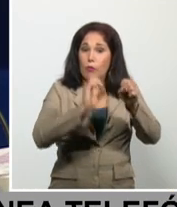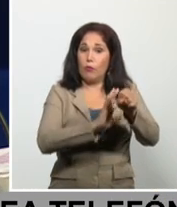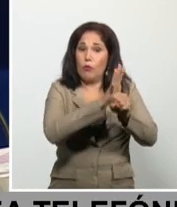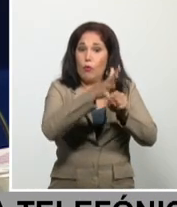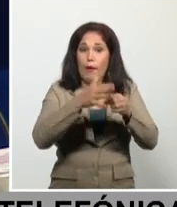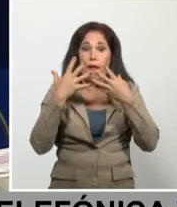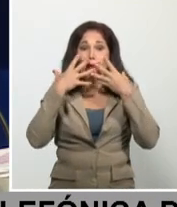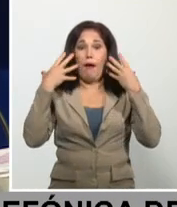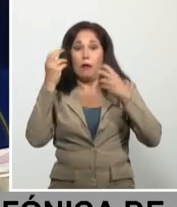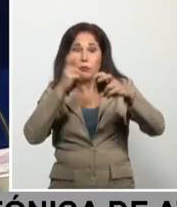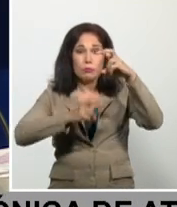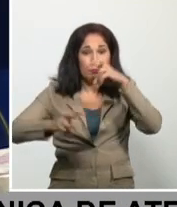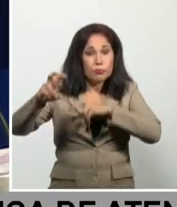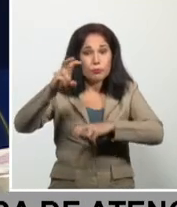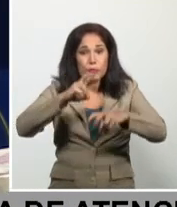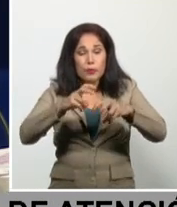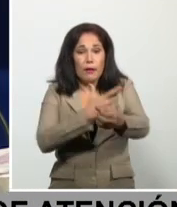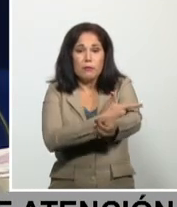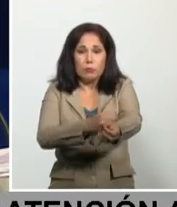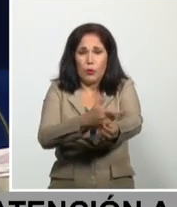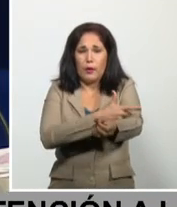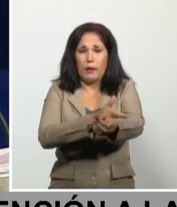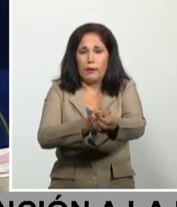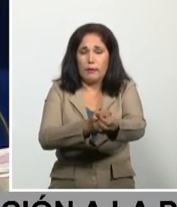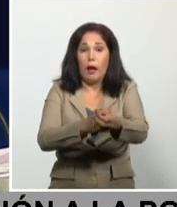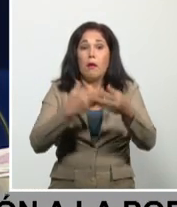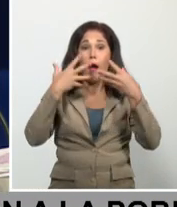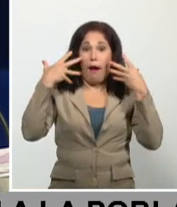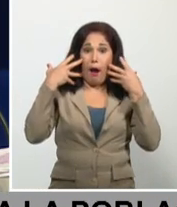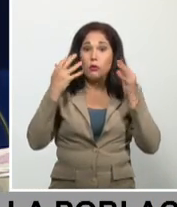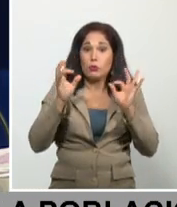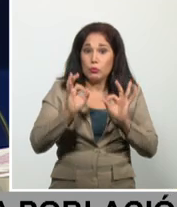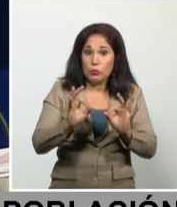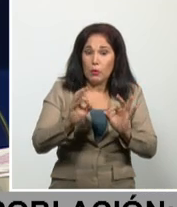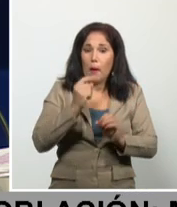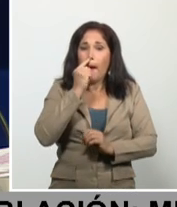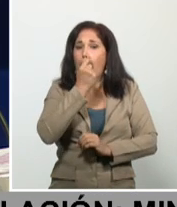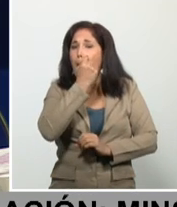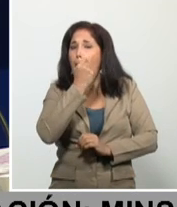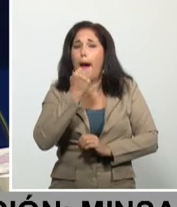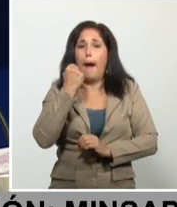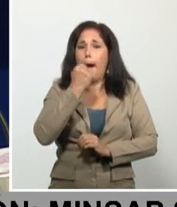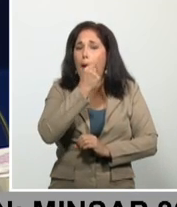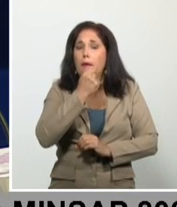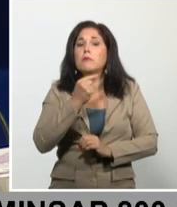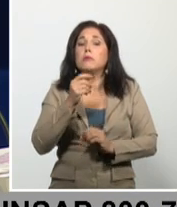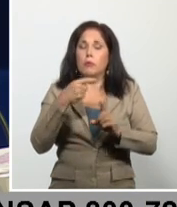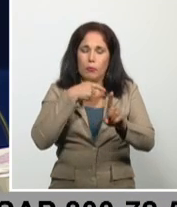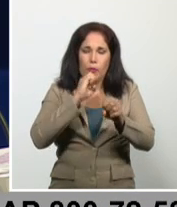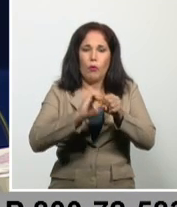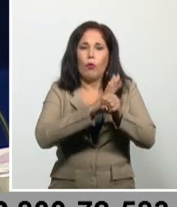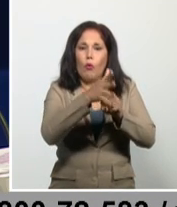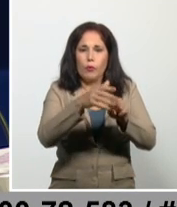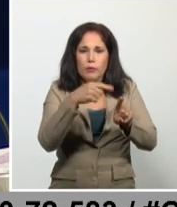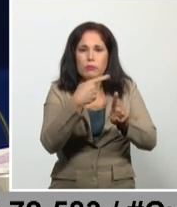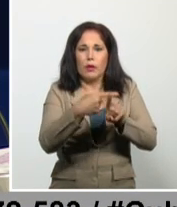gato se estudió, se le tomaron muestras nasofaríngeas y resultó positivo.